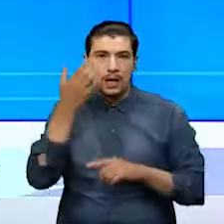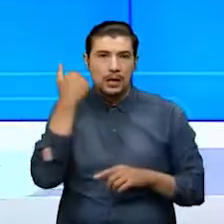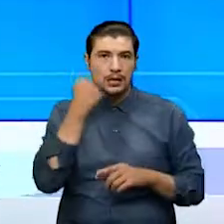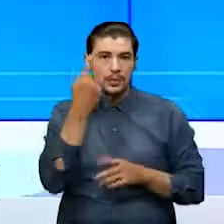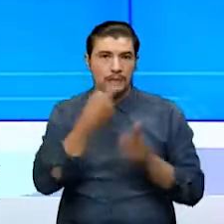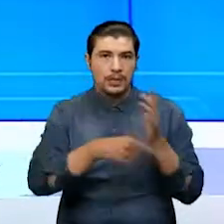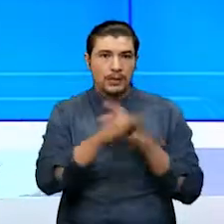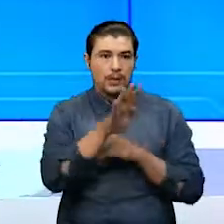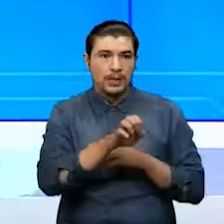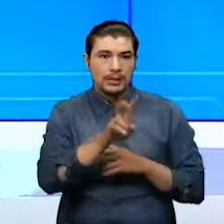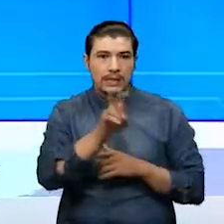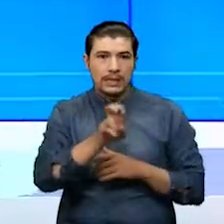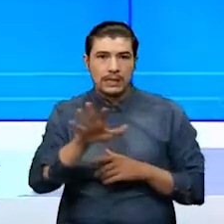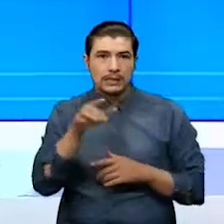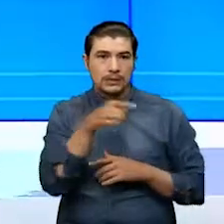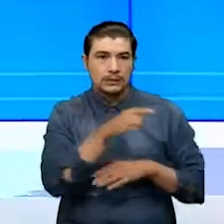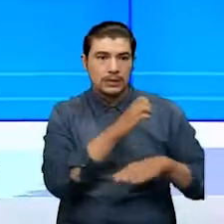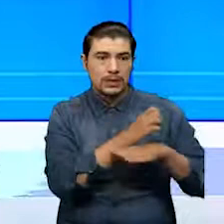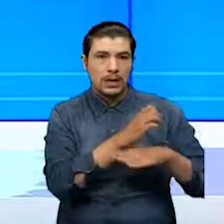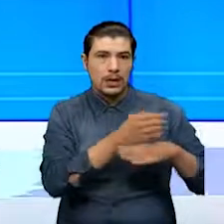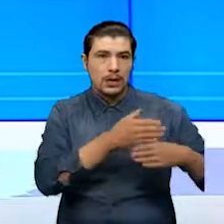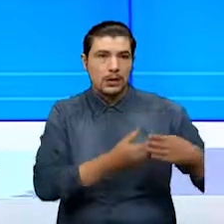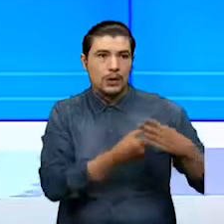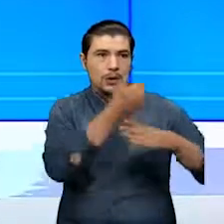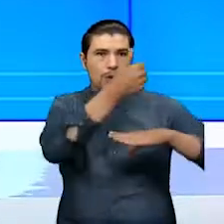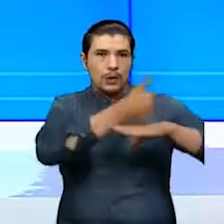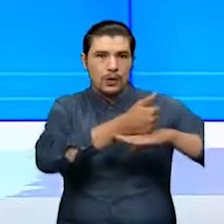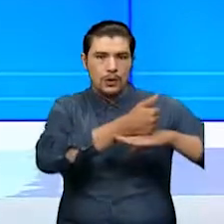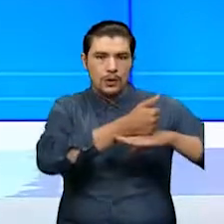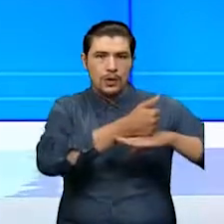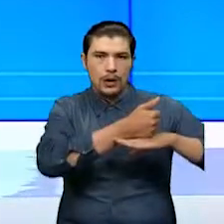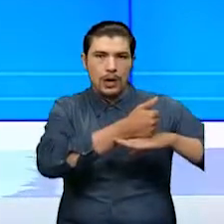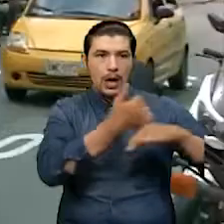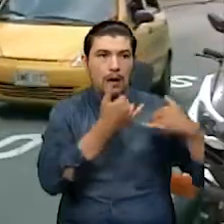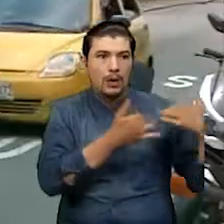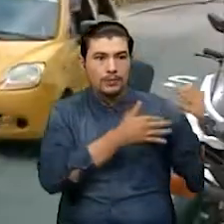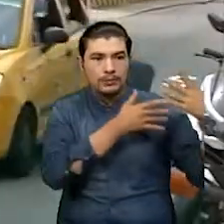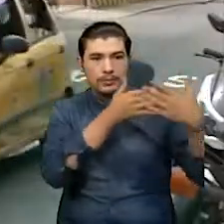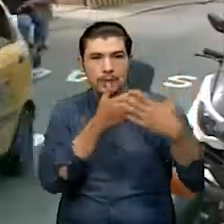encargaba de recibir a niños desamparados por el proyecto territorio de paz